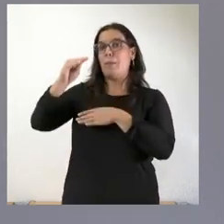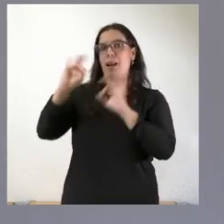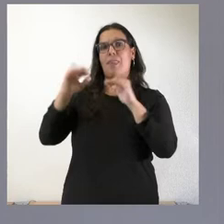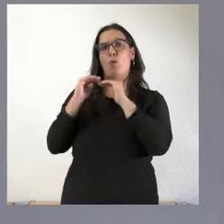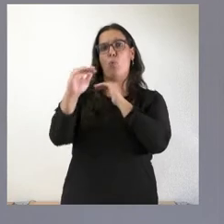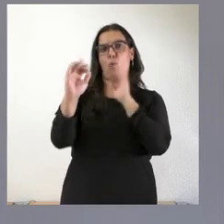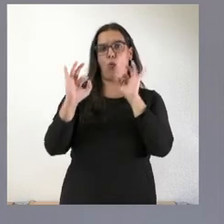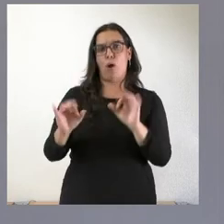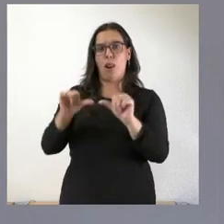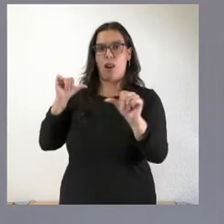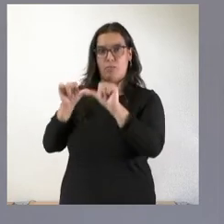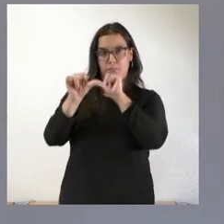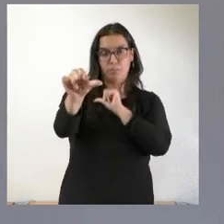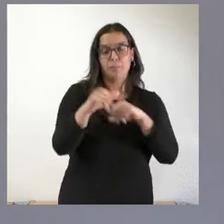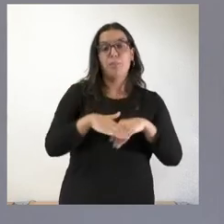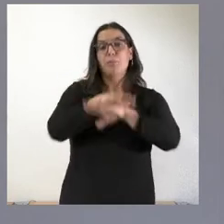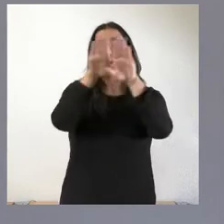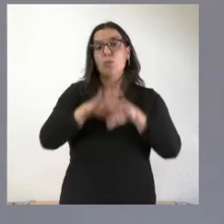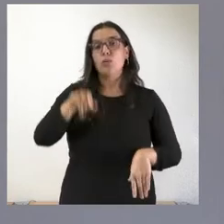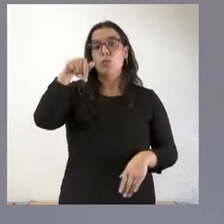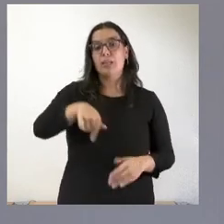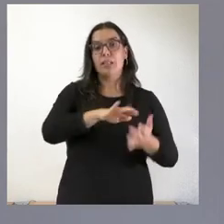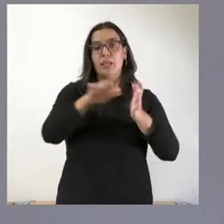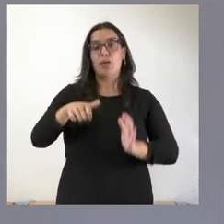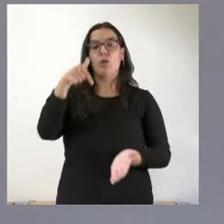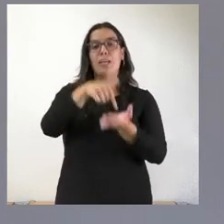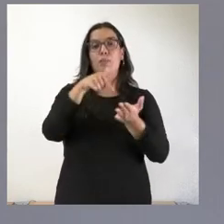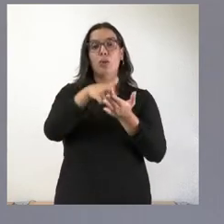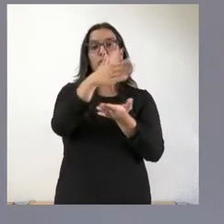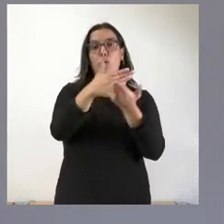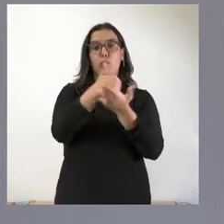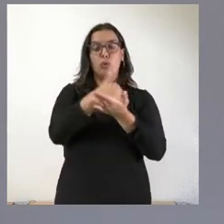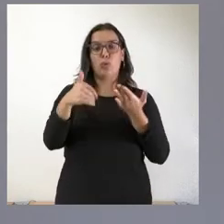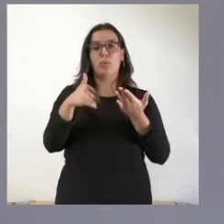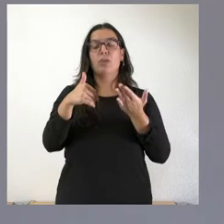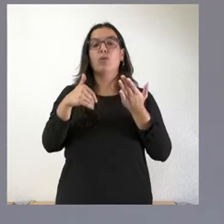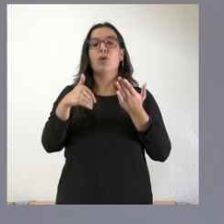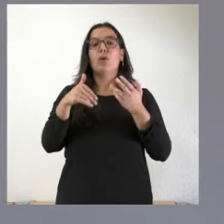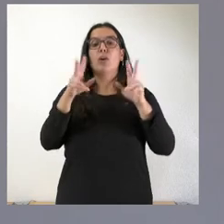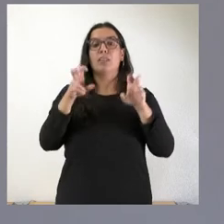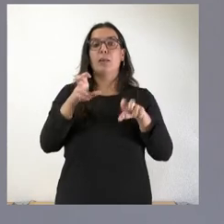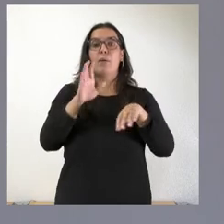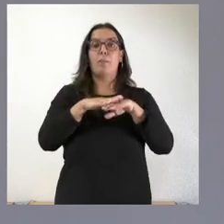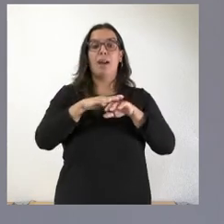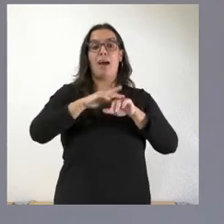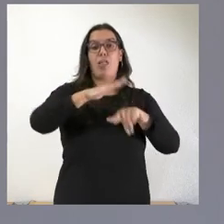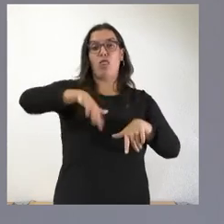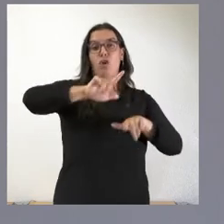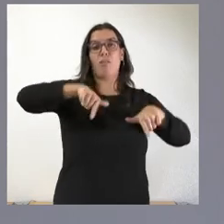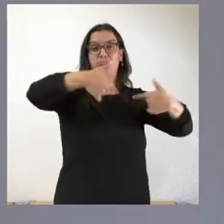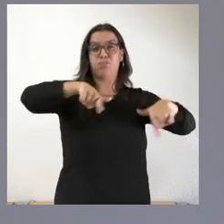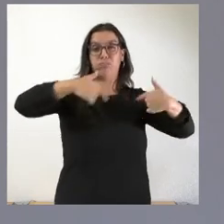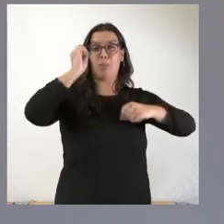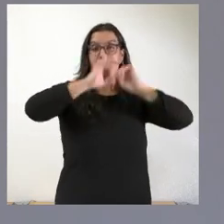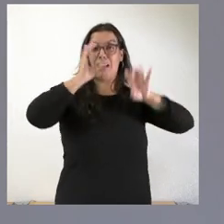último, eliminamos en Castilla y León el impuesto autonómico sobre la eliminación de residuos en vertederos. Sabían ustedes